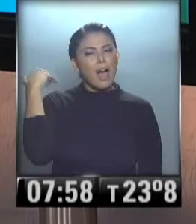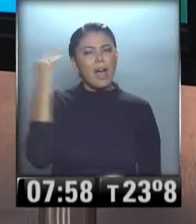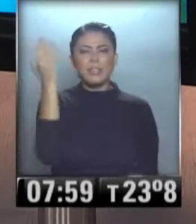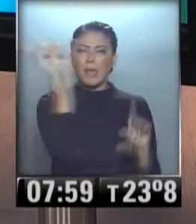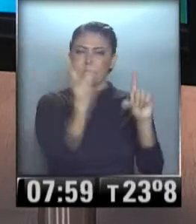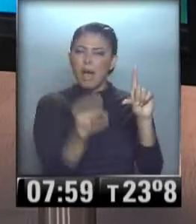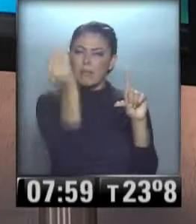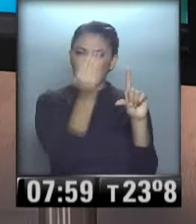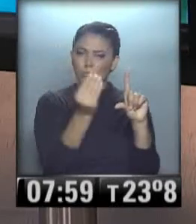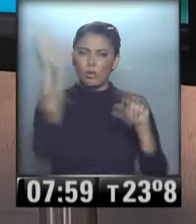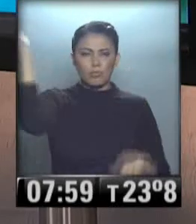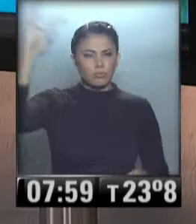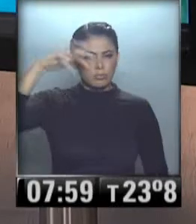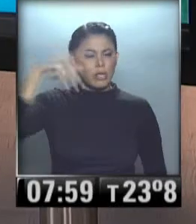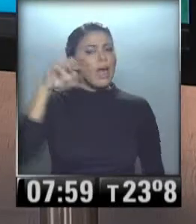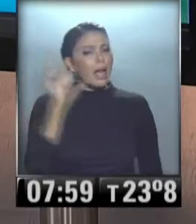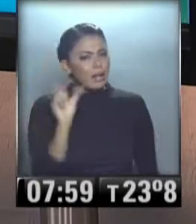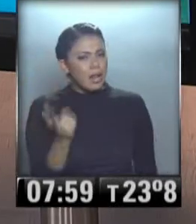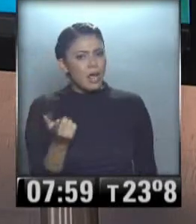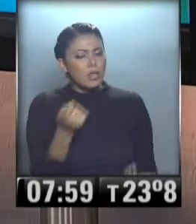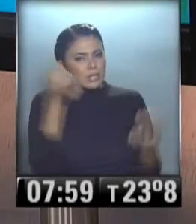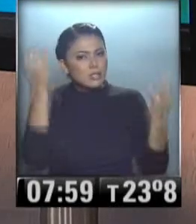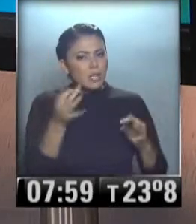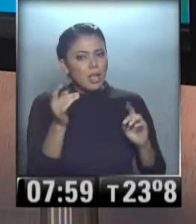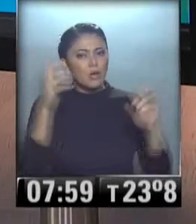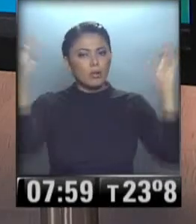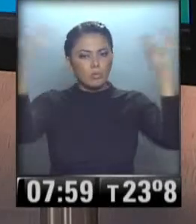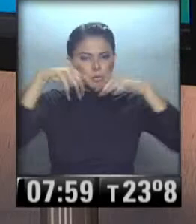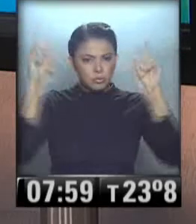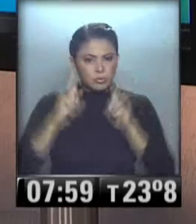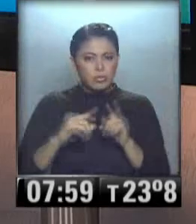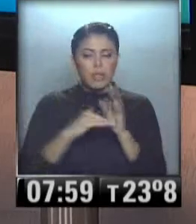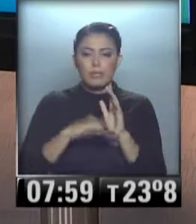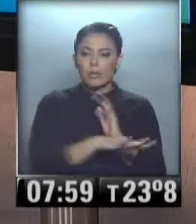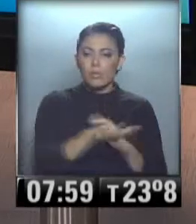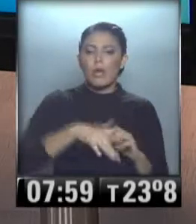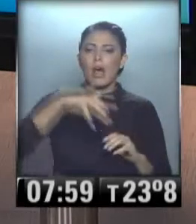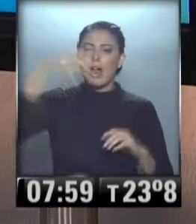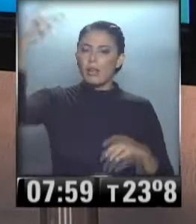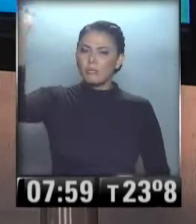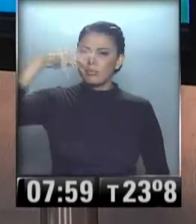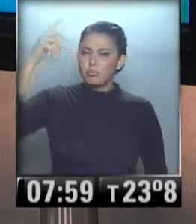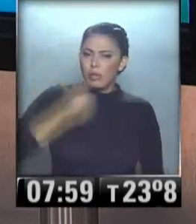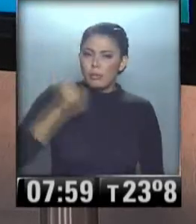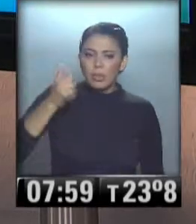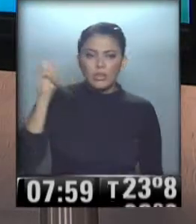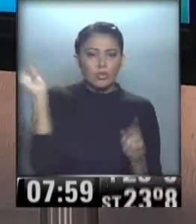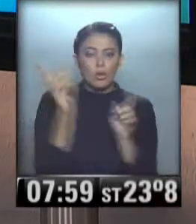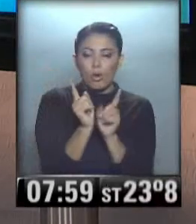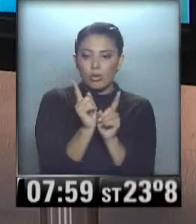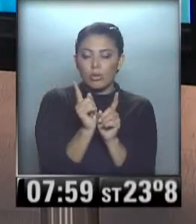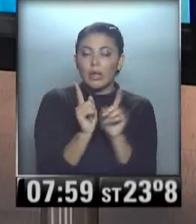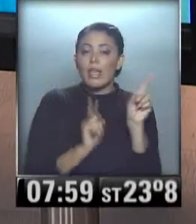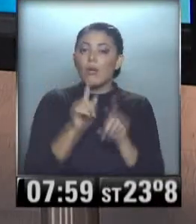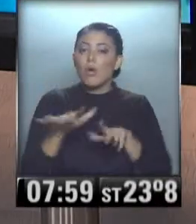mapa de las lluvias? ¡Claudio! Alta la probabilidad de tormentas aisladas, chaparrones que pasan rápido, pero por